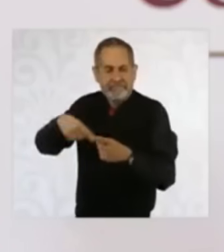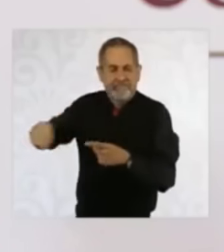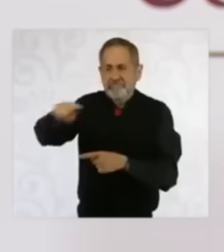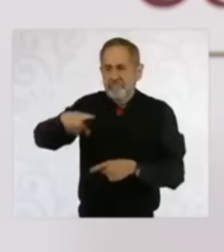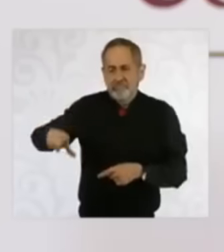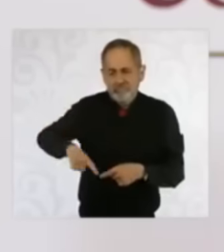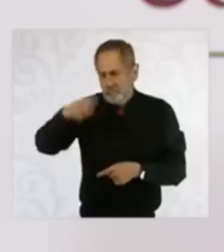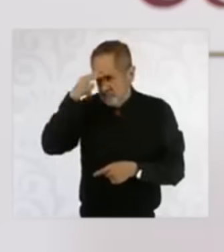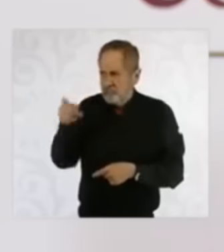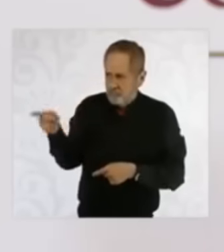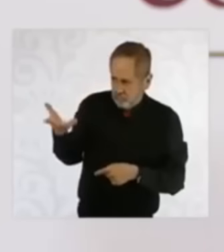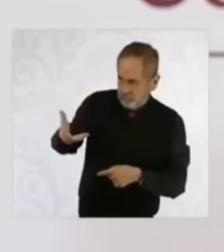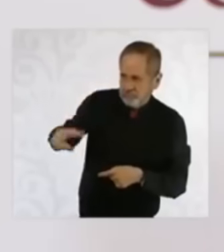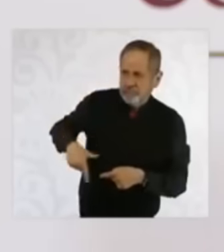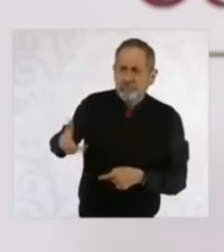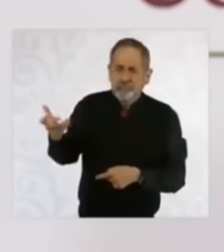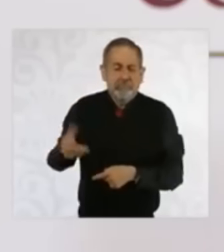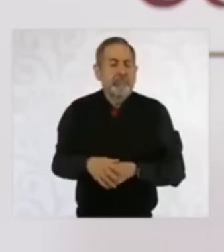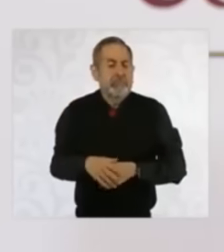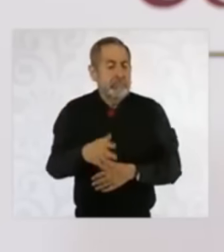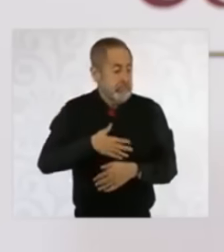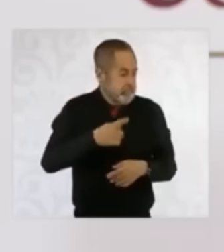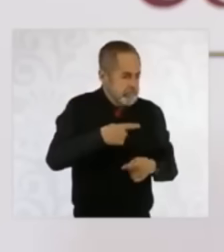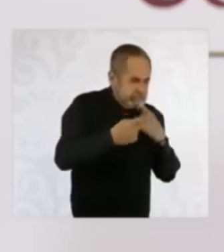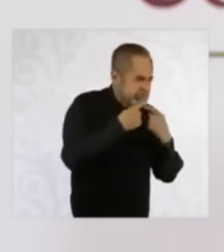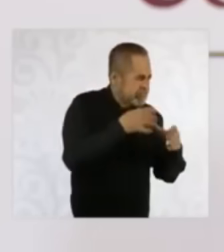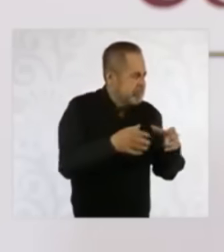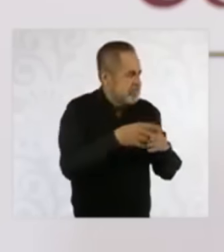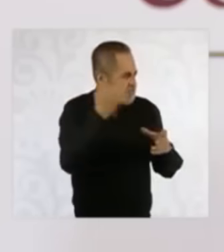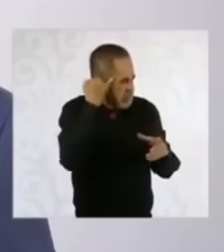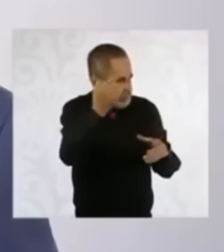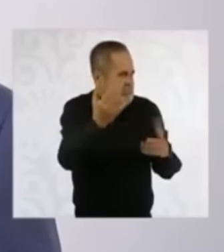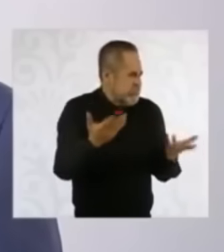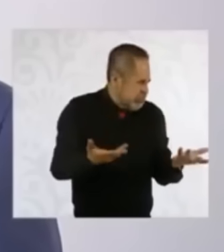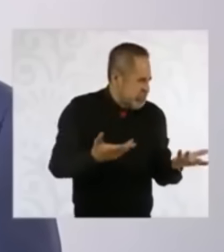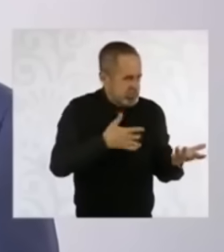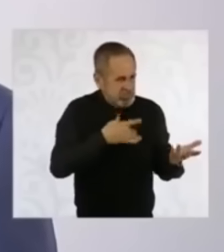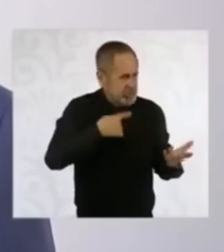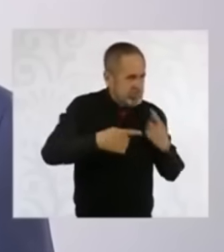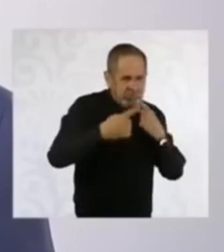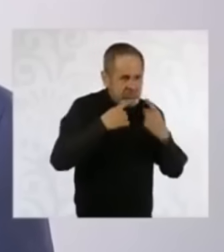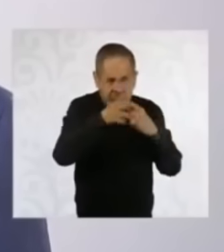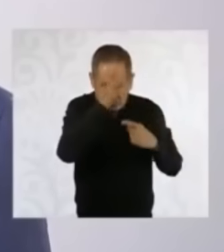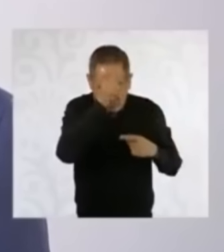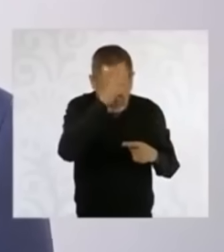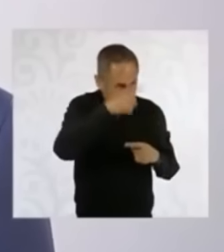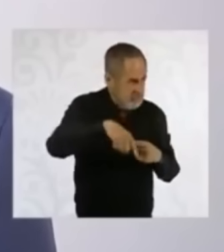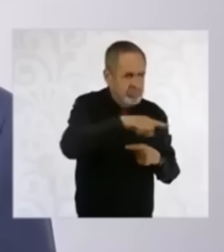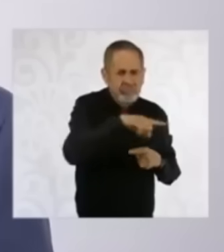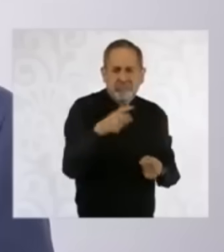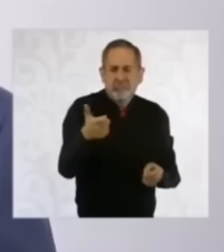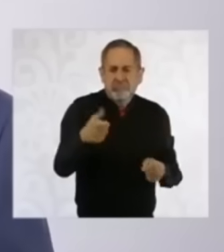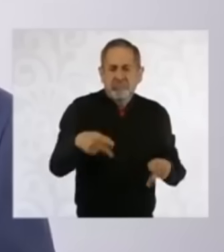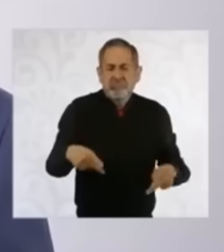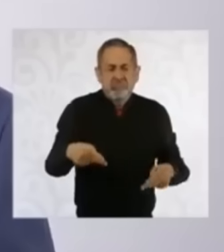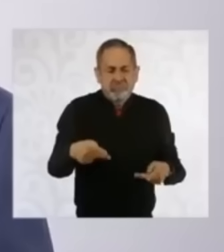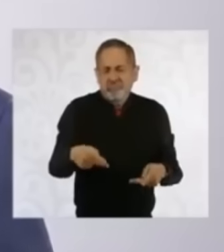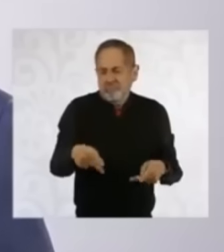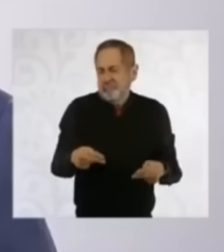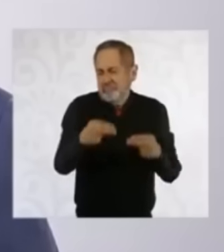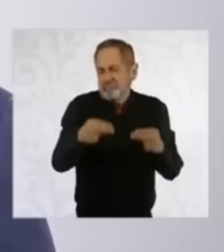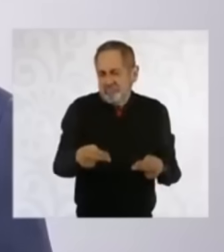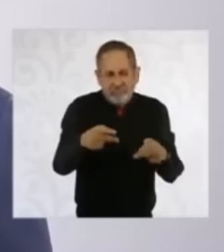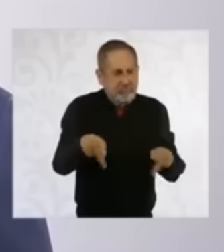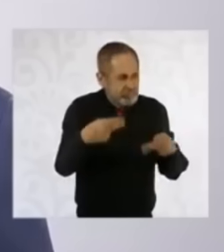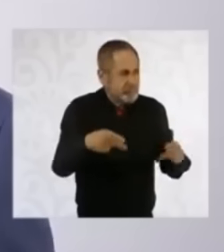que quieren comprar y listo y lo mejor de todo es que pueden utilizarla Para aprovechar las promociones y planificar sus compras de manera inteligente